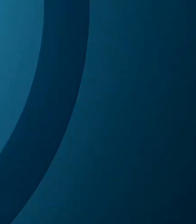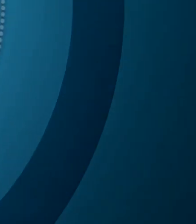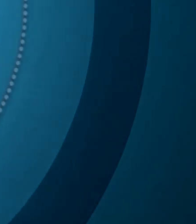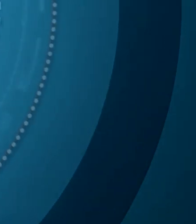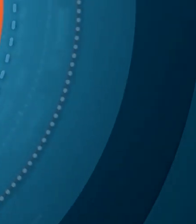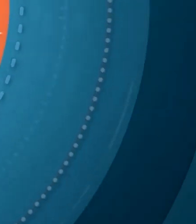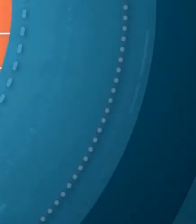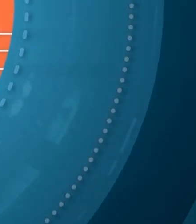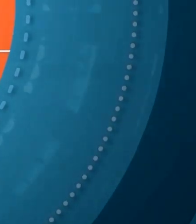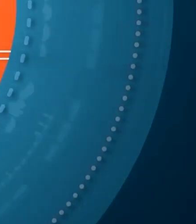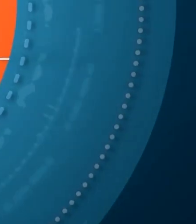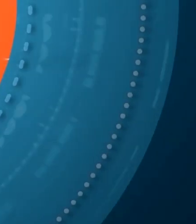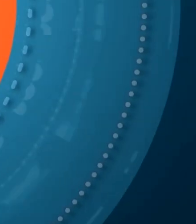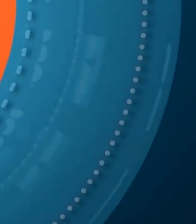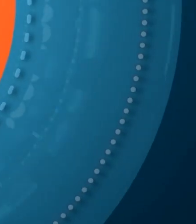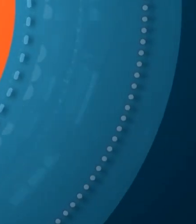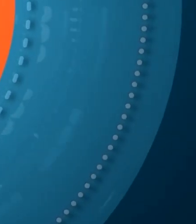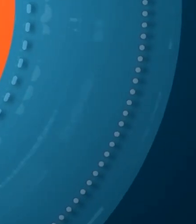AMA.